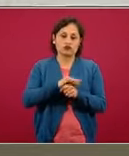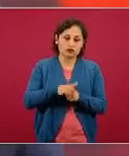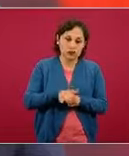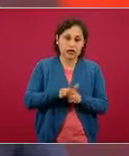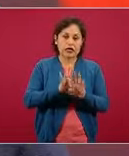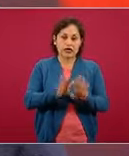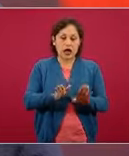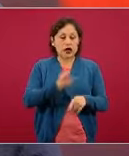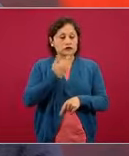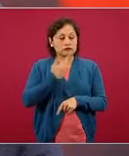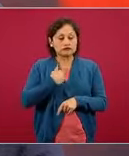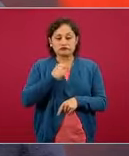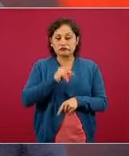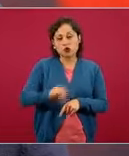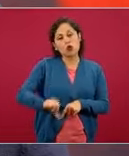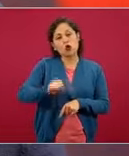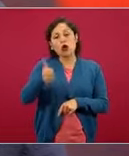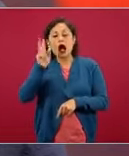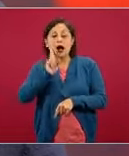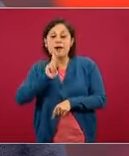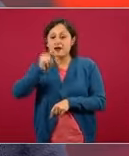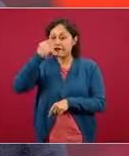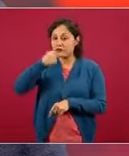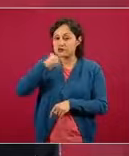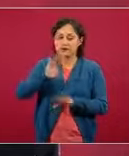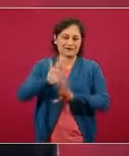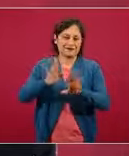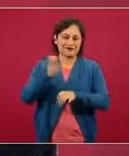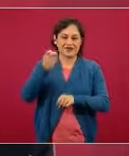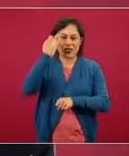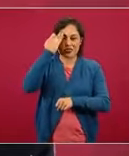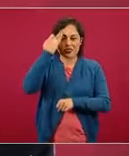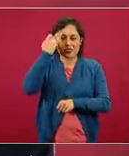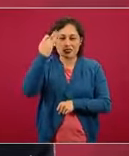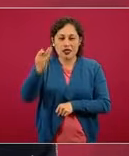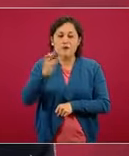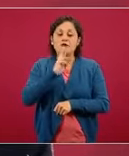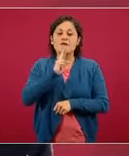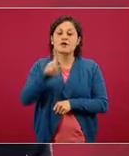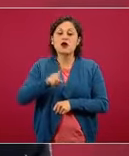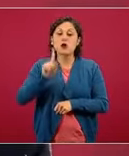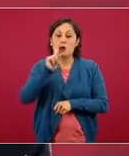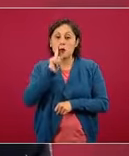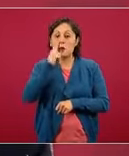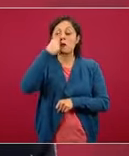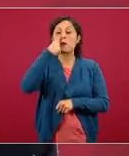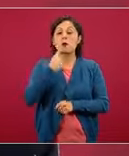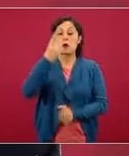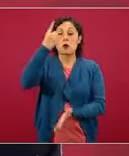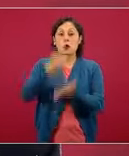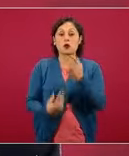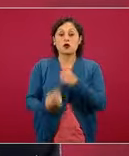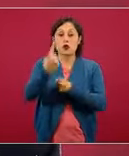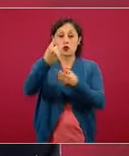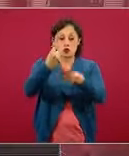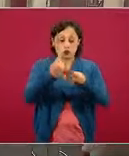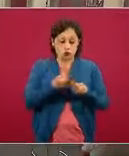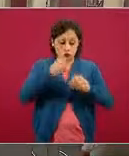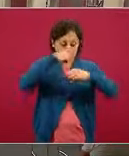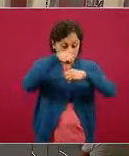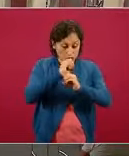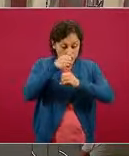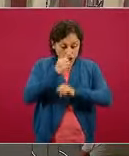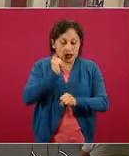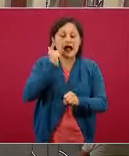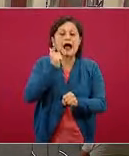al de influenza, sino que en un solo proceso y con una sola muestra podamos tener los dos resultados. Pero eso no quiere decir que no